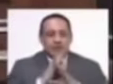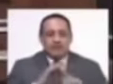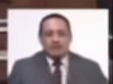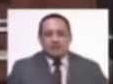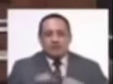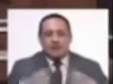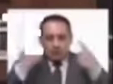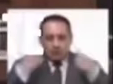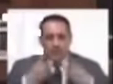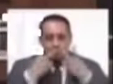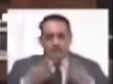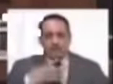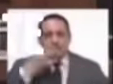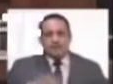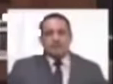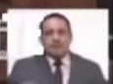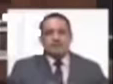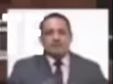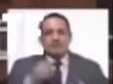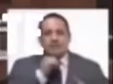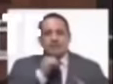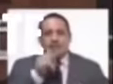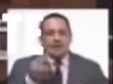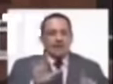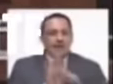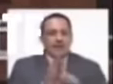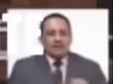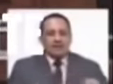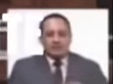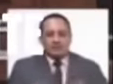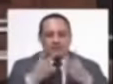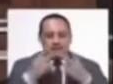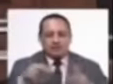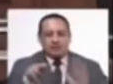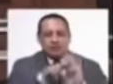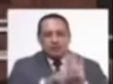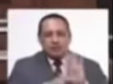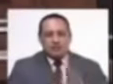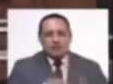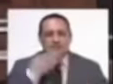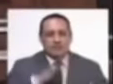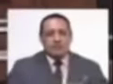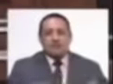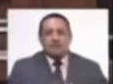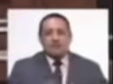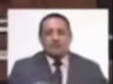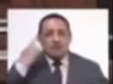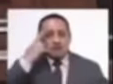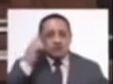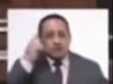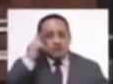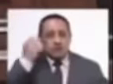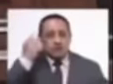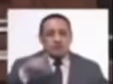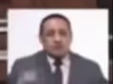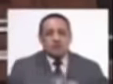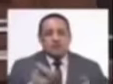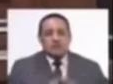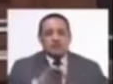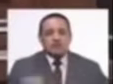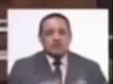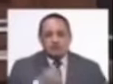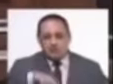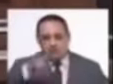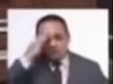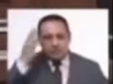evidente, concreto y real. Actuaron ilegalmente e interpretaron las normas a su antojo. Los motivos no los conocemos, pero creemos que en algún momento todo